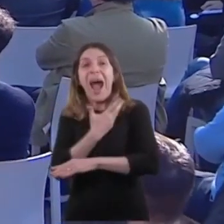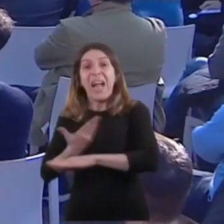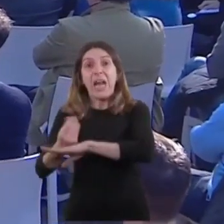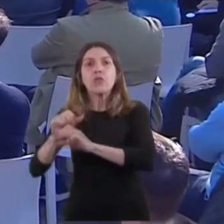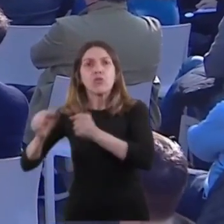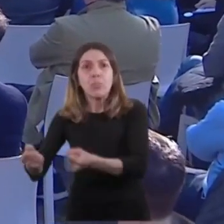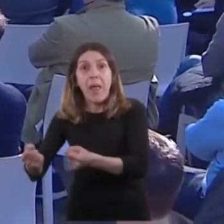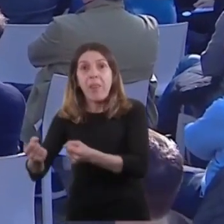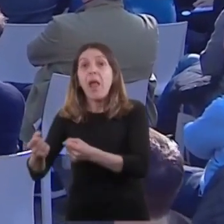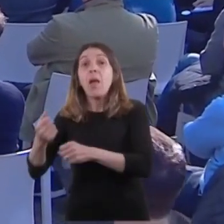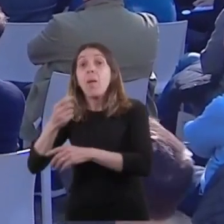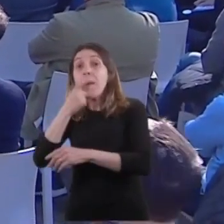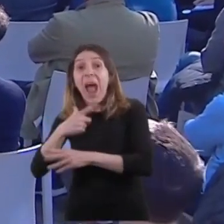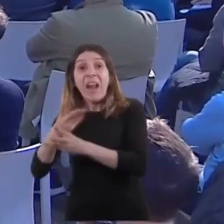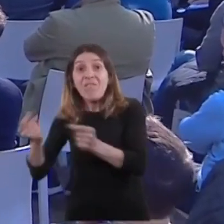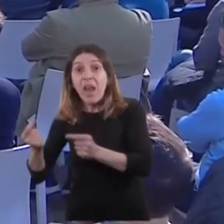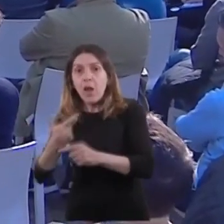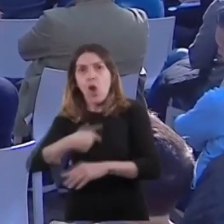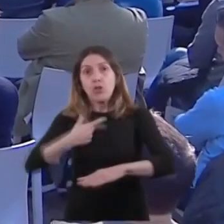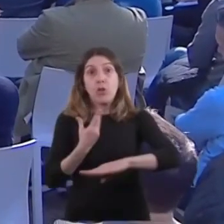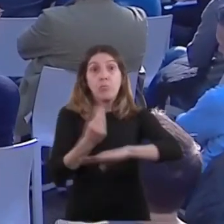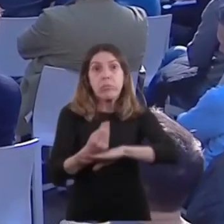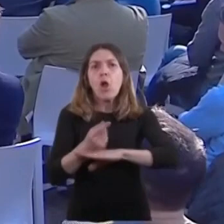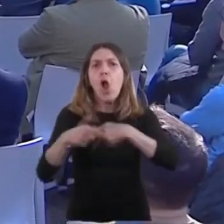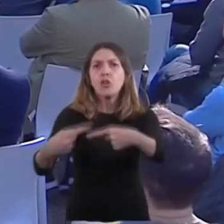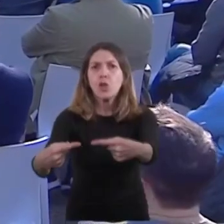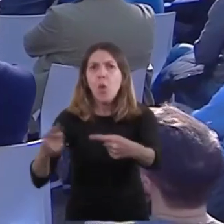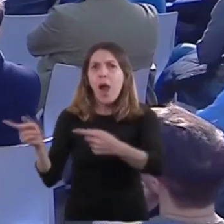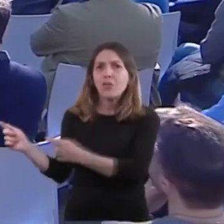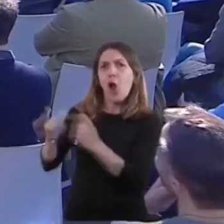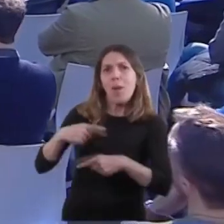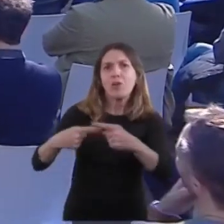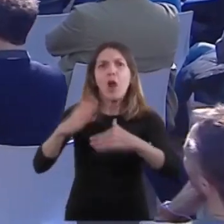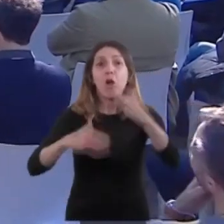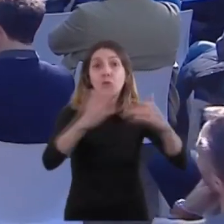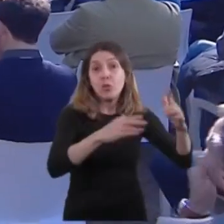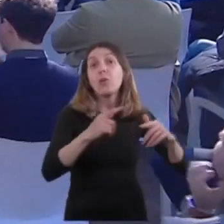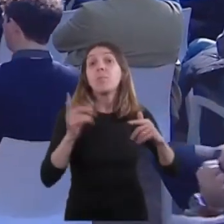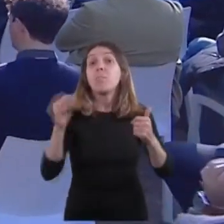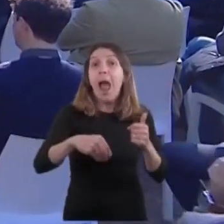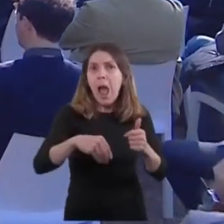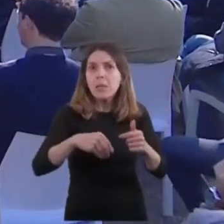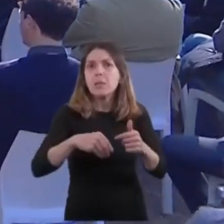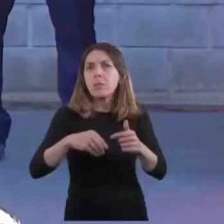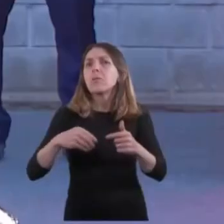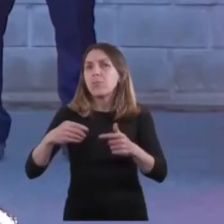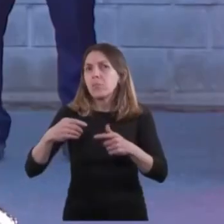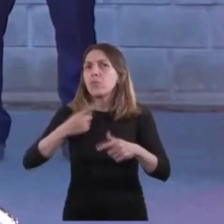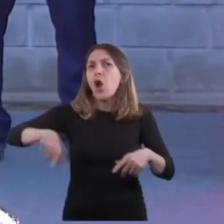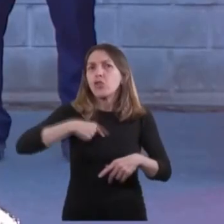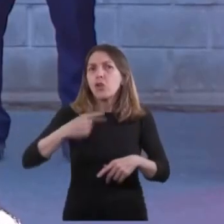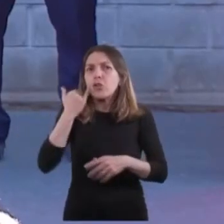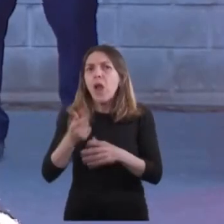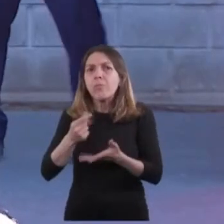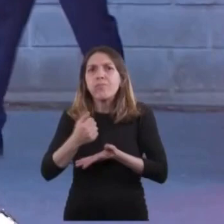a terminarlas de construir. ¿No? Y otras que construimos nosotros. Y otras que estamos